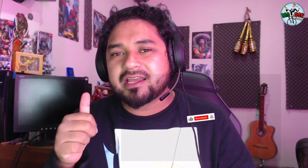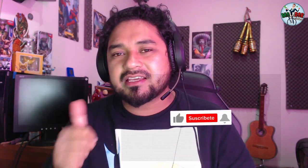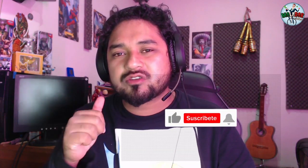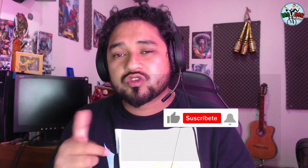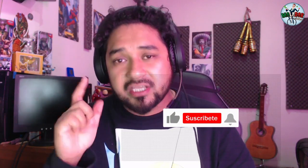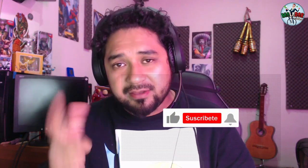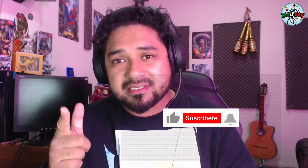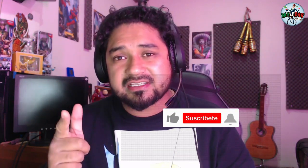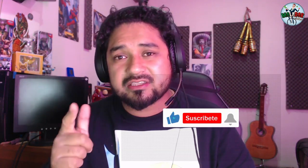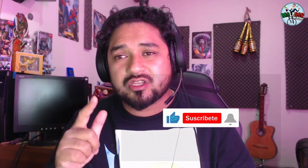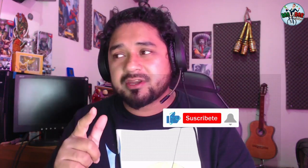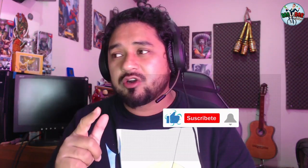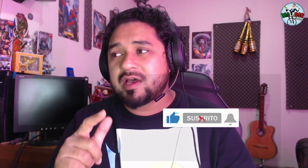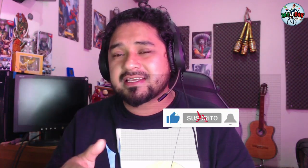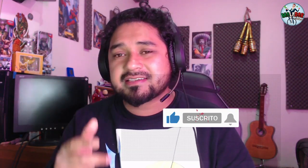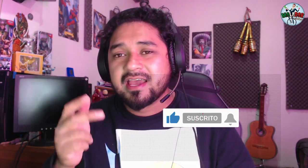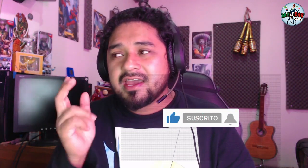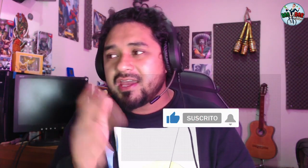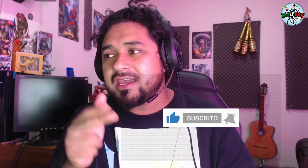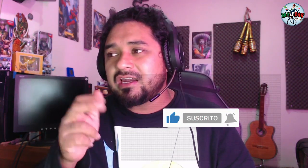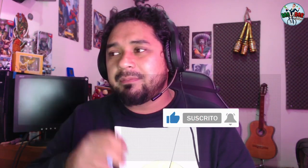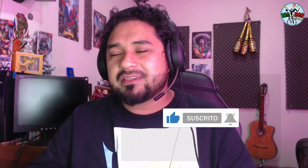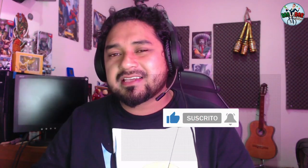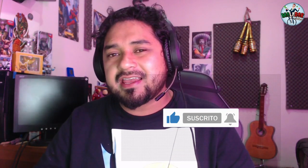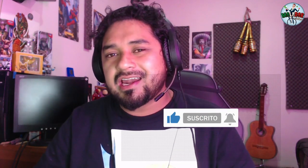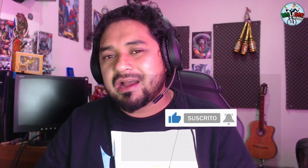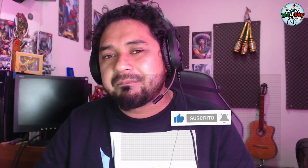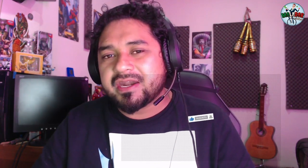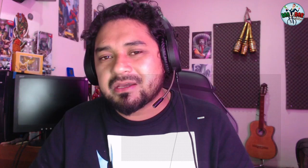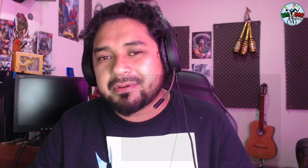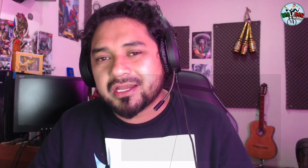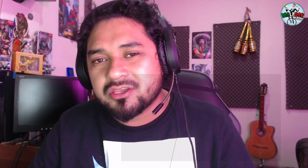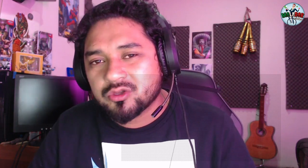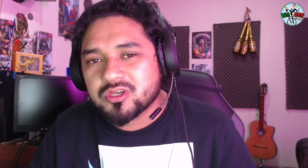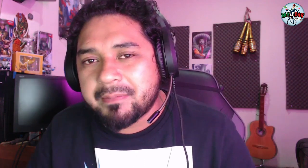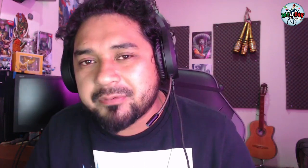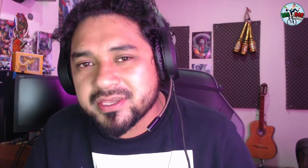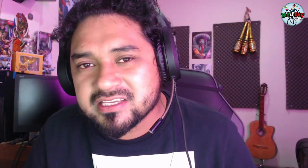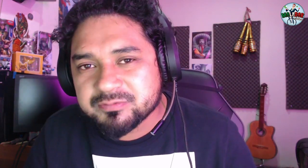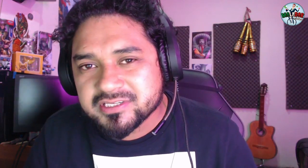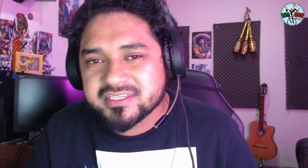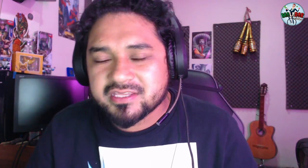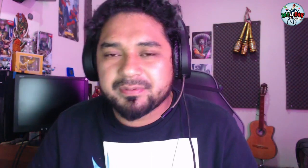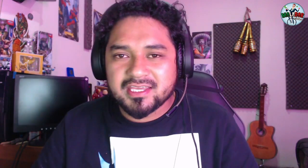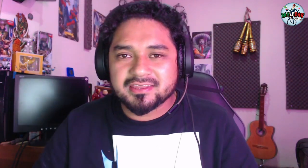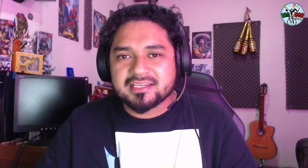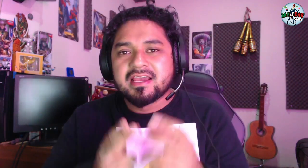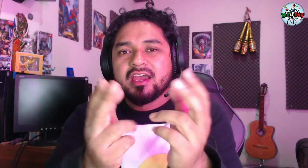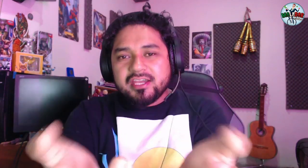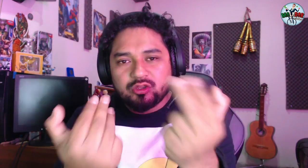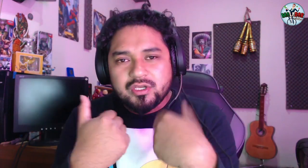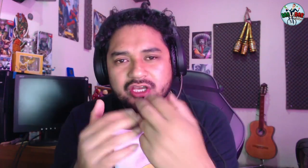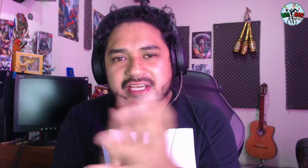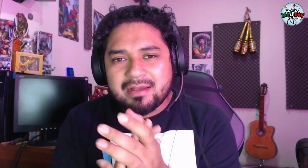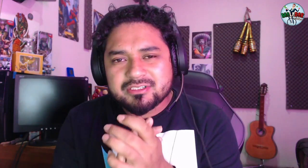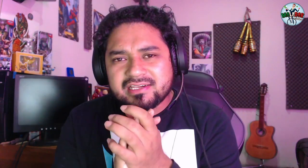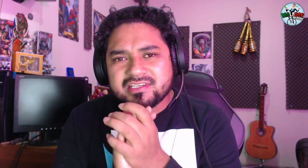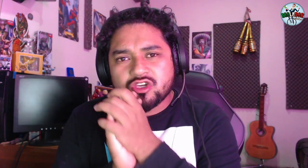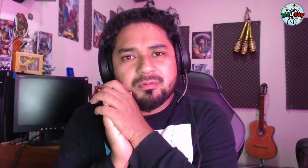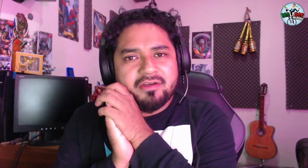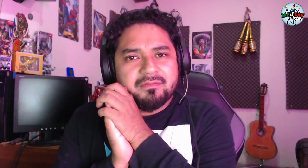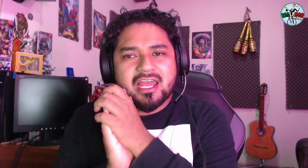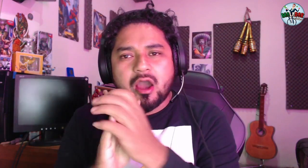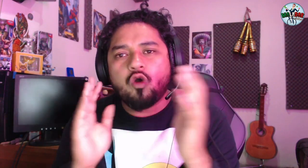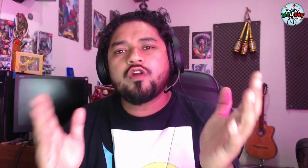arriba que te suscribas si es que todavía no lo haces y que le apetece ya la campanita para que youtube apoye estas voces independientes y tú y yo sigamos